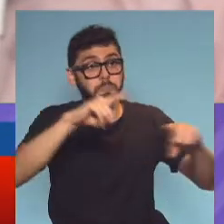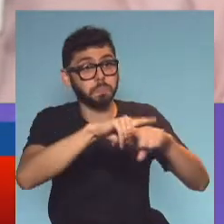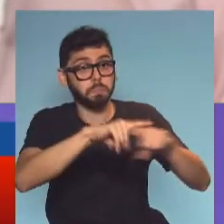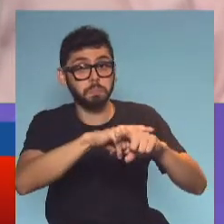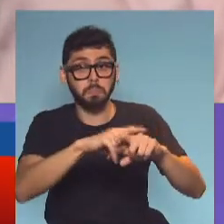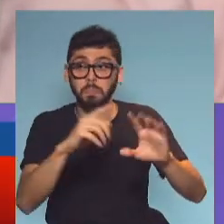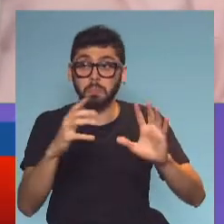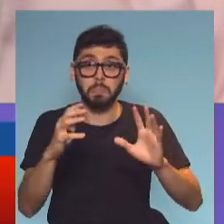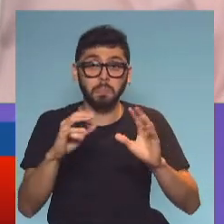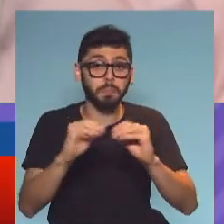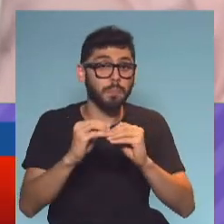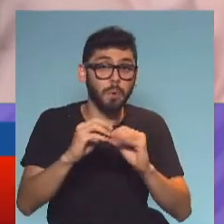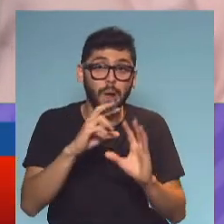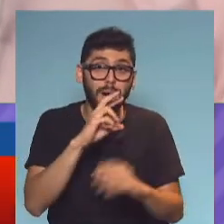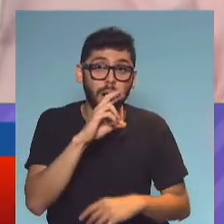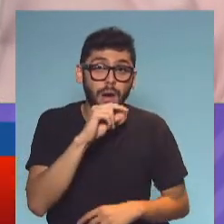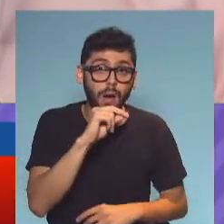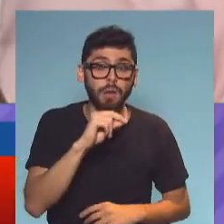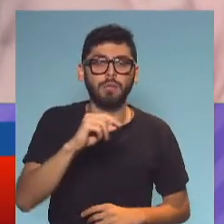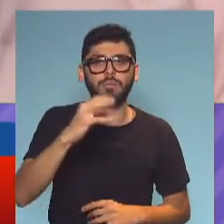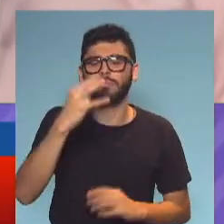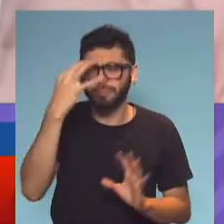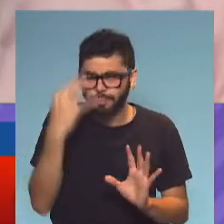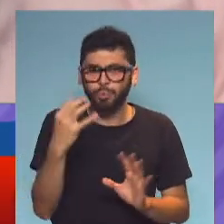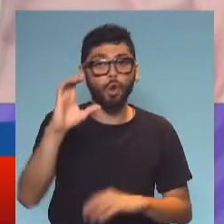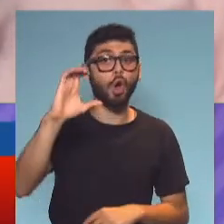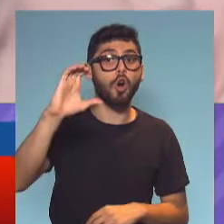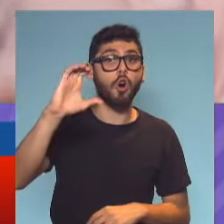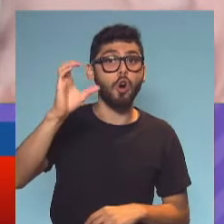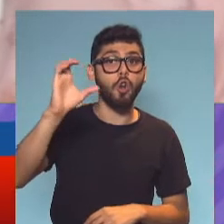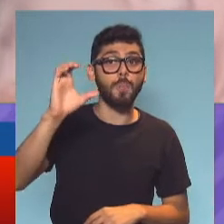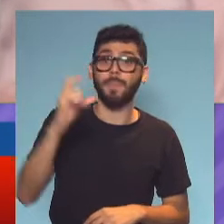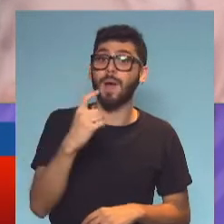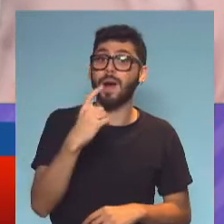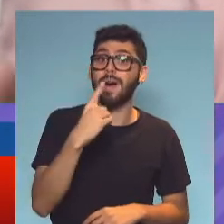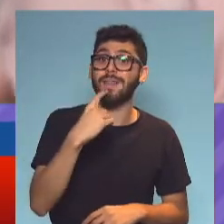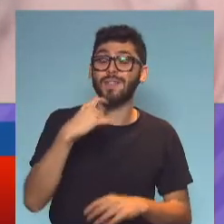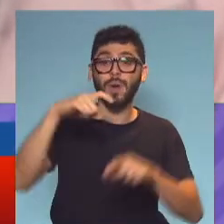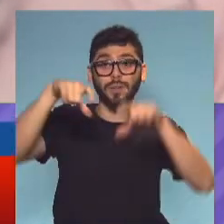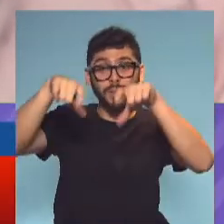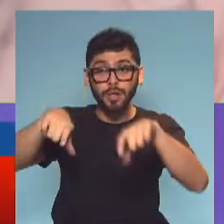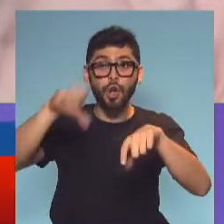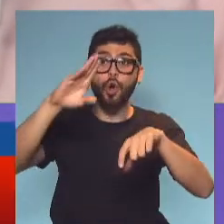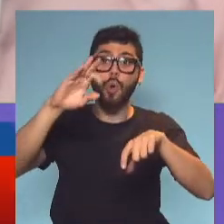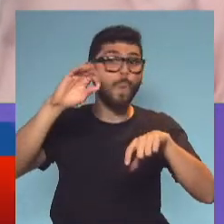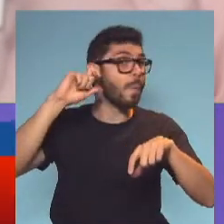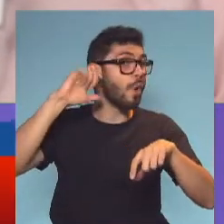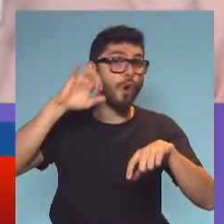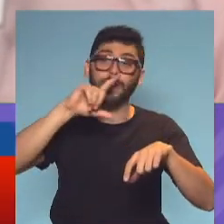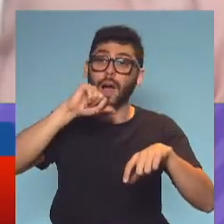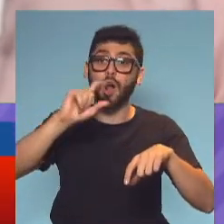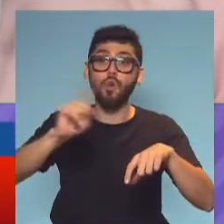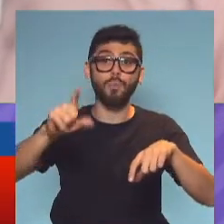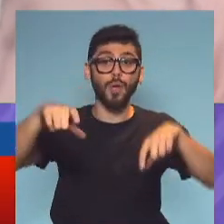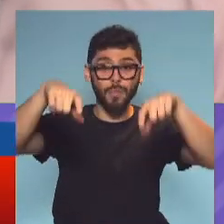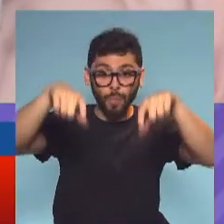problema. Hecho, en Colombia, River no va a jugar en Bogotá porque Bogotá y el Gran Bogotá